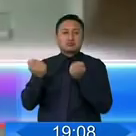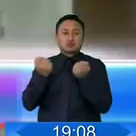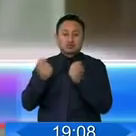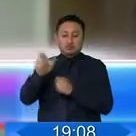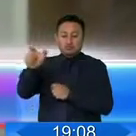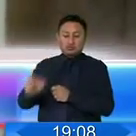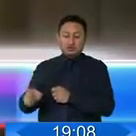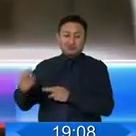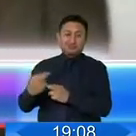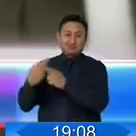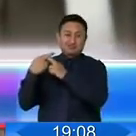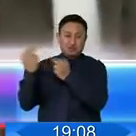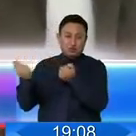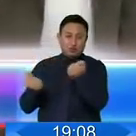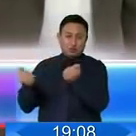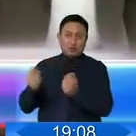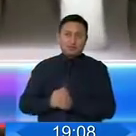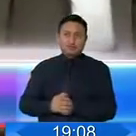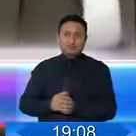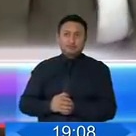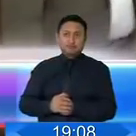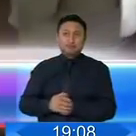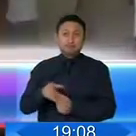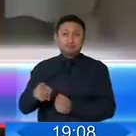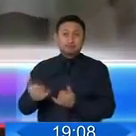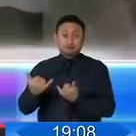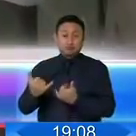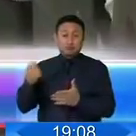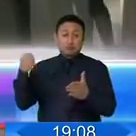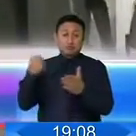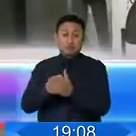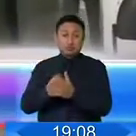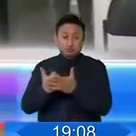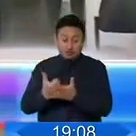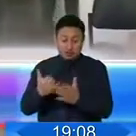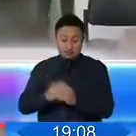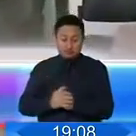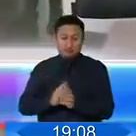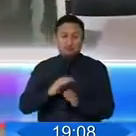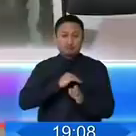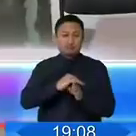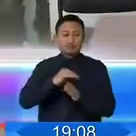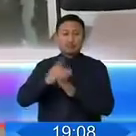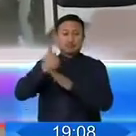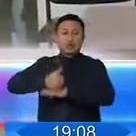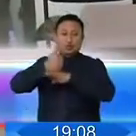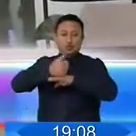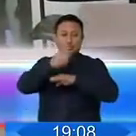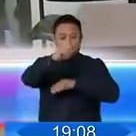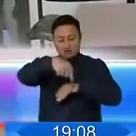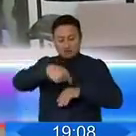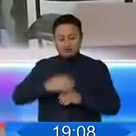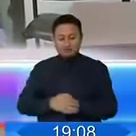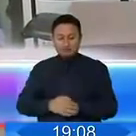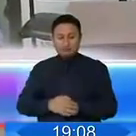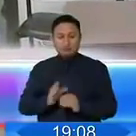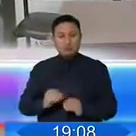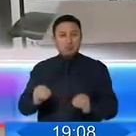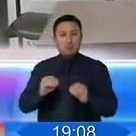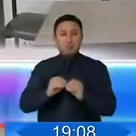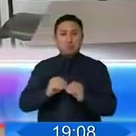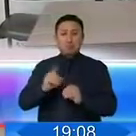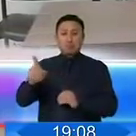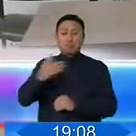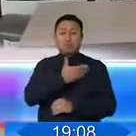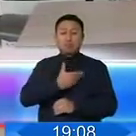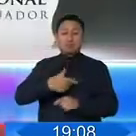conductores. Acá anuncian que tras los accidentes registrados han decidido llamar a comparecer a varias autoridades y piden mayores sanciones al